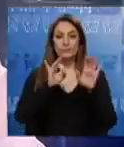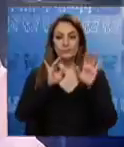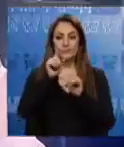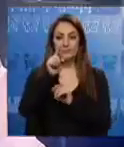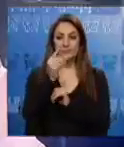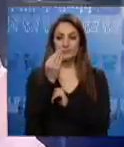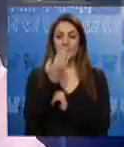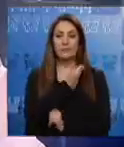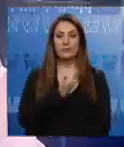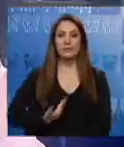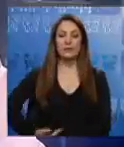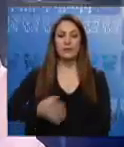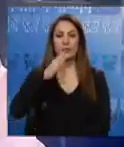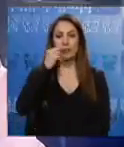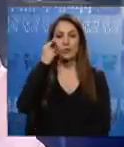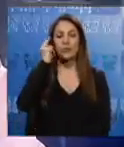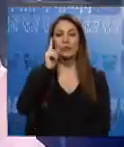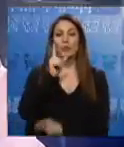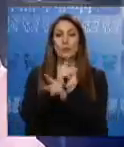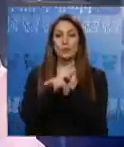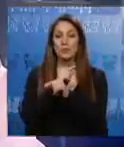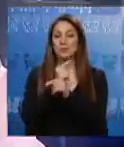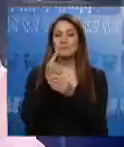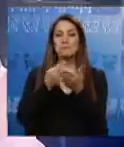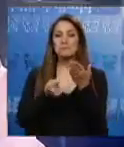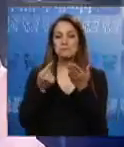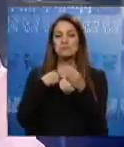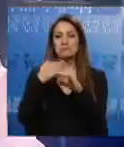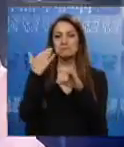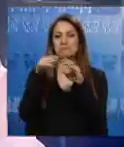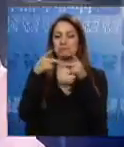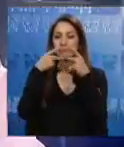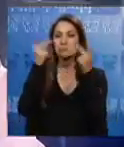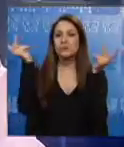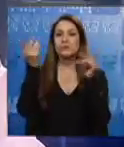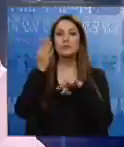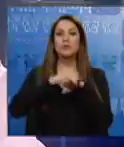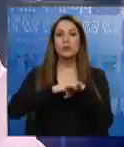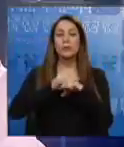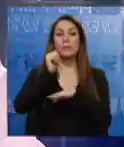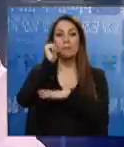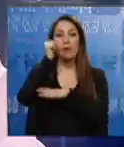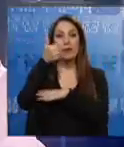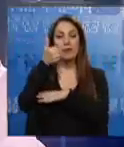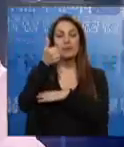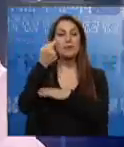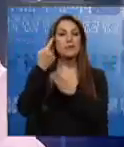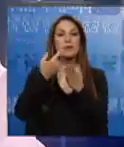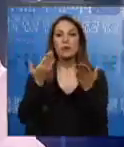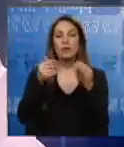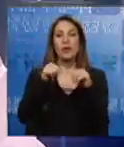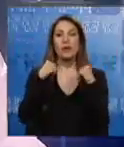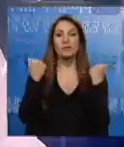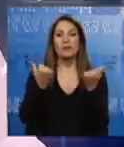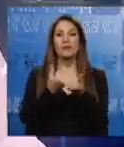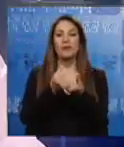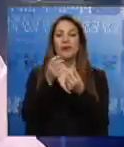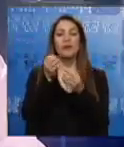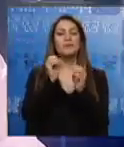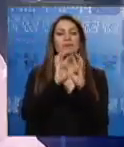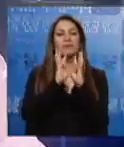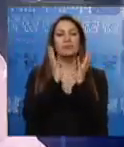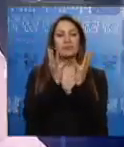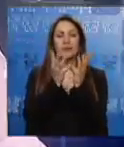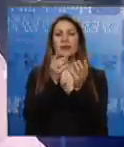El presidente Rafael Correa, mediante su cuenta de Twitter, se refirió al informe de la Nación que mañana rendirá en la Asamblea Nacional. El